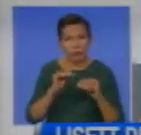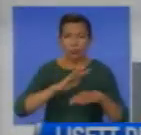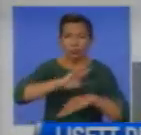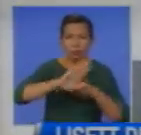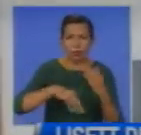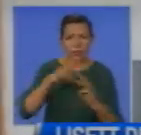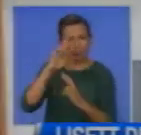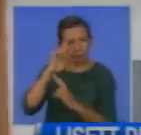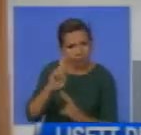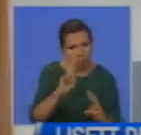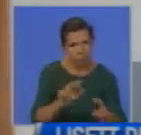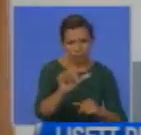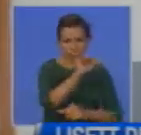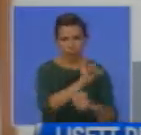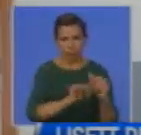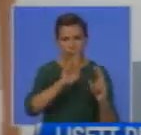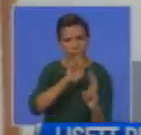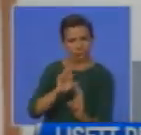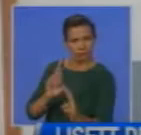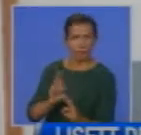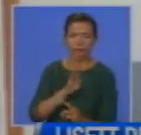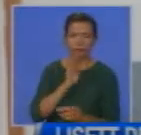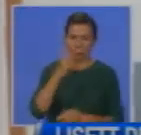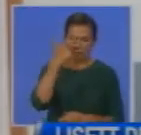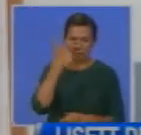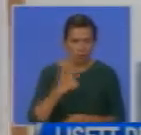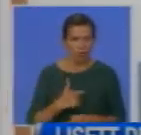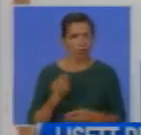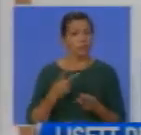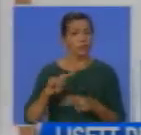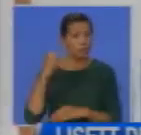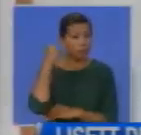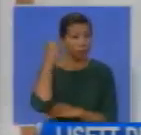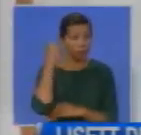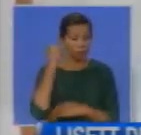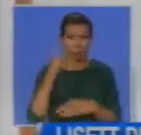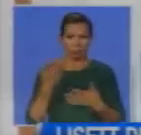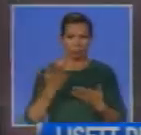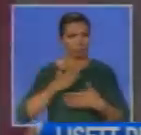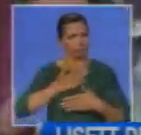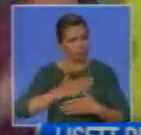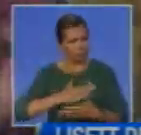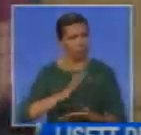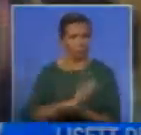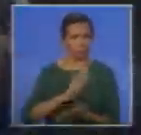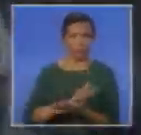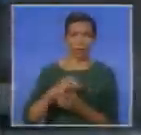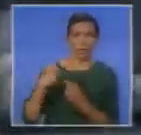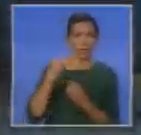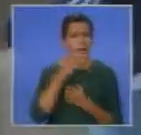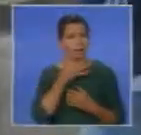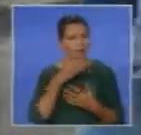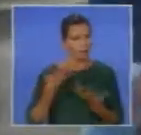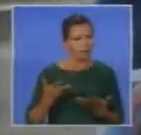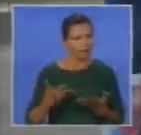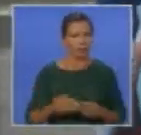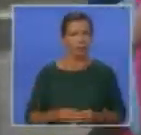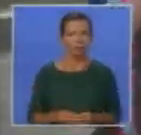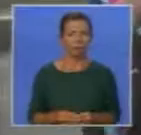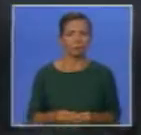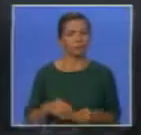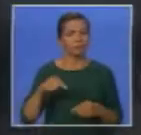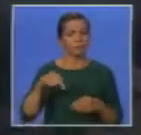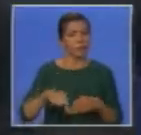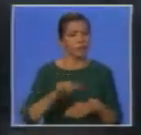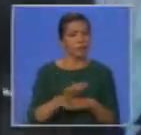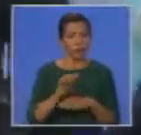nos merecemos como personas y como seres humanos y como derecho a tener una vida libre sin violencia. Según los últimos informes sobre la situación de las